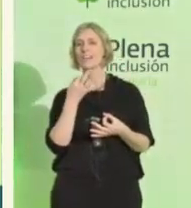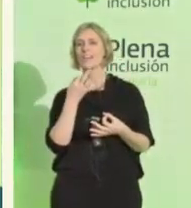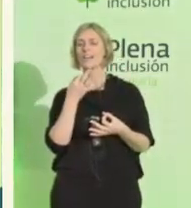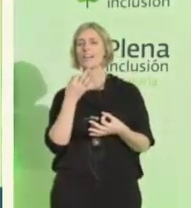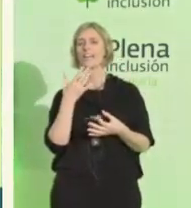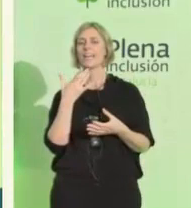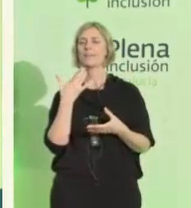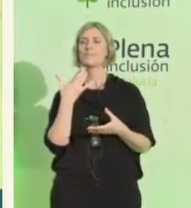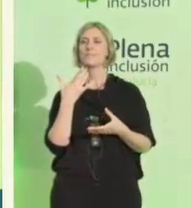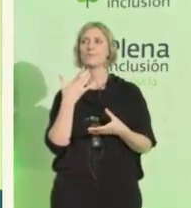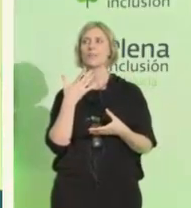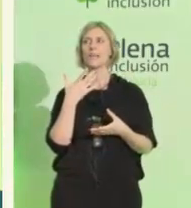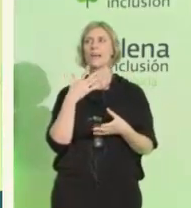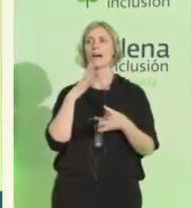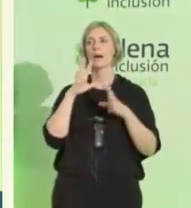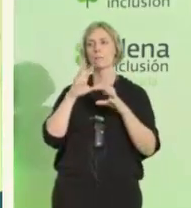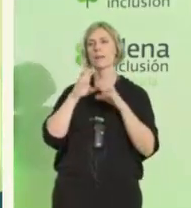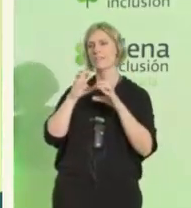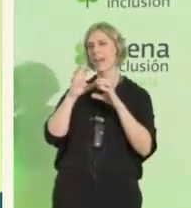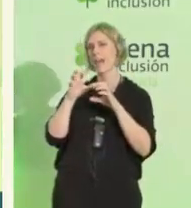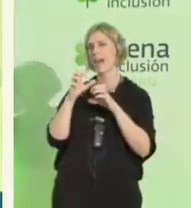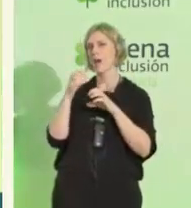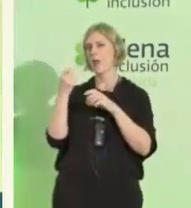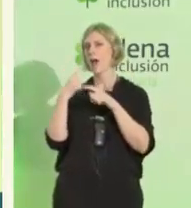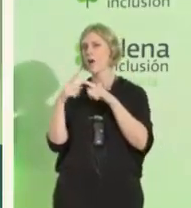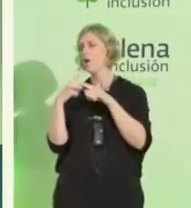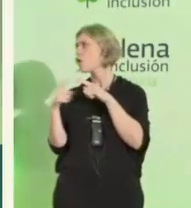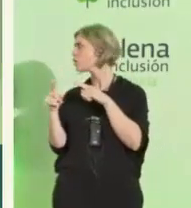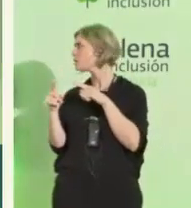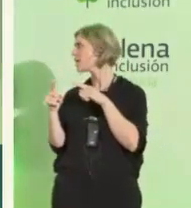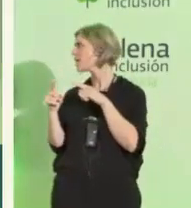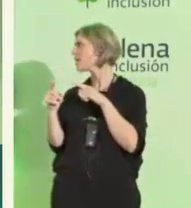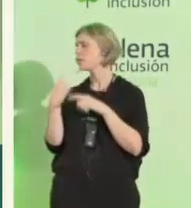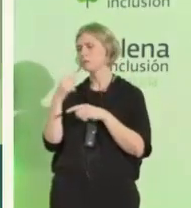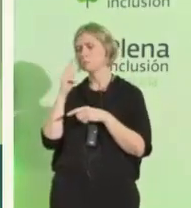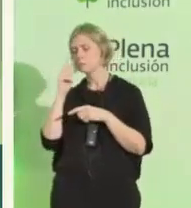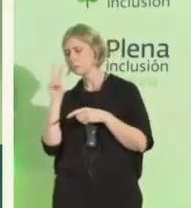cosita me fijo porque hay cositas que me marean